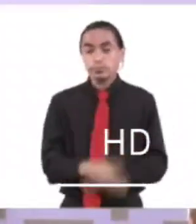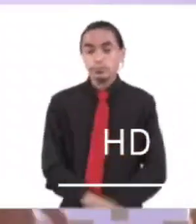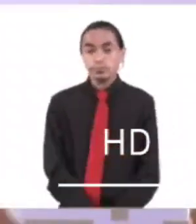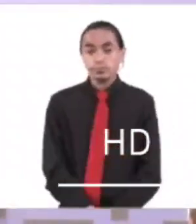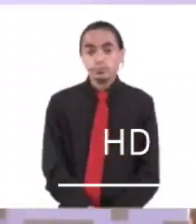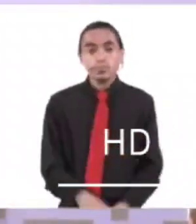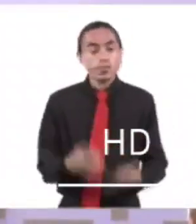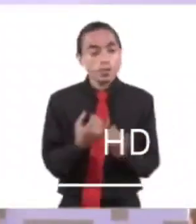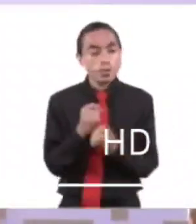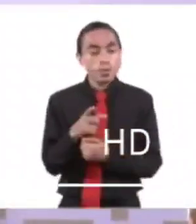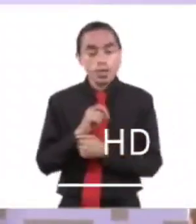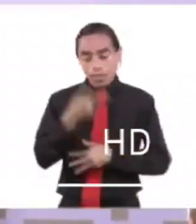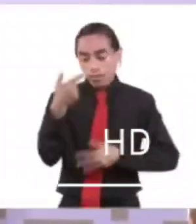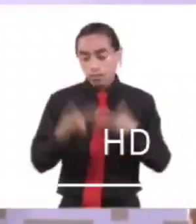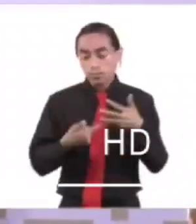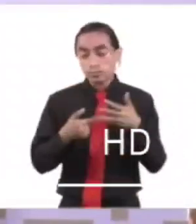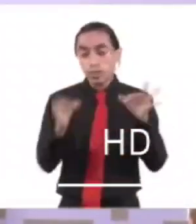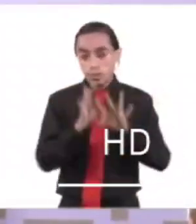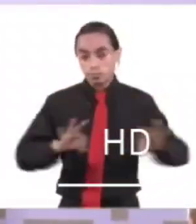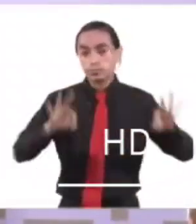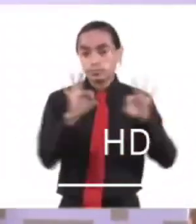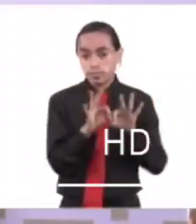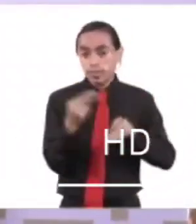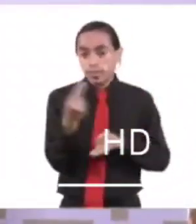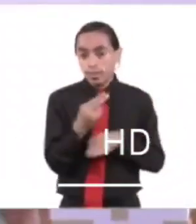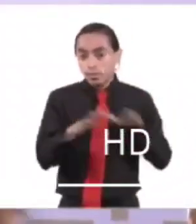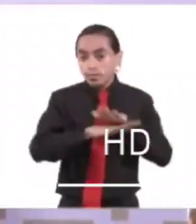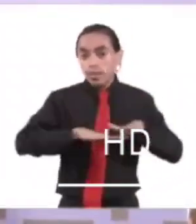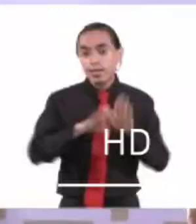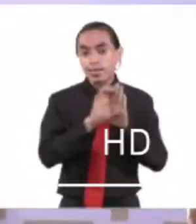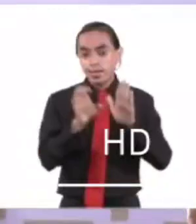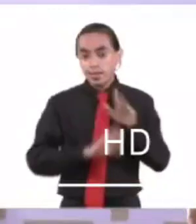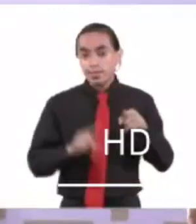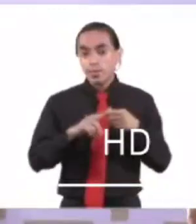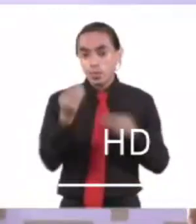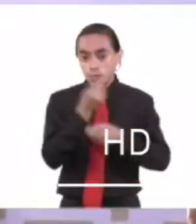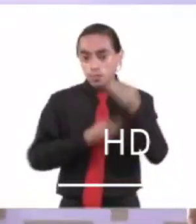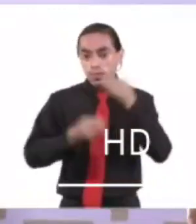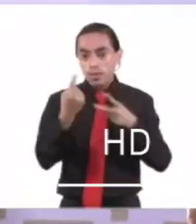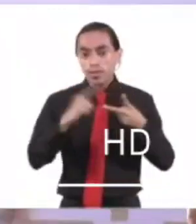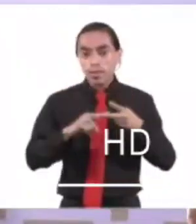satisfactores importantes, necesarios, básicos, comida, vestido,